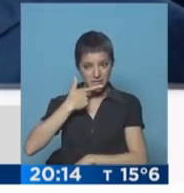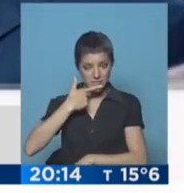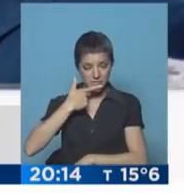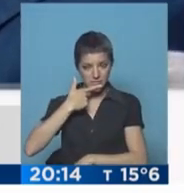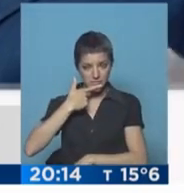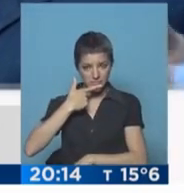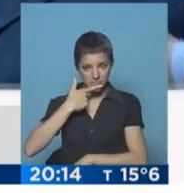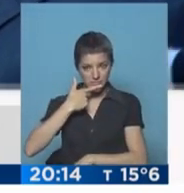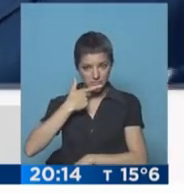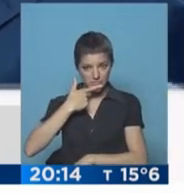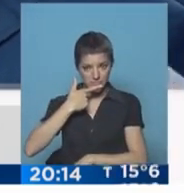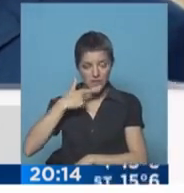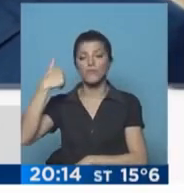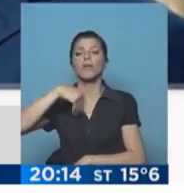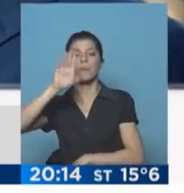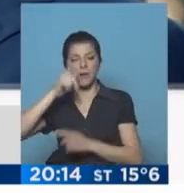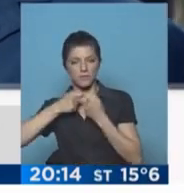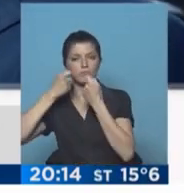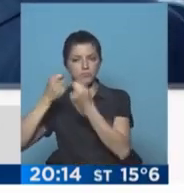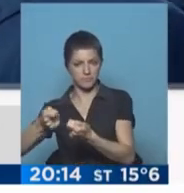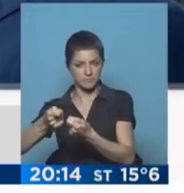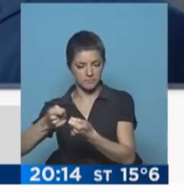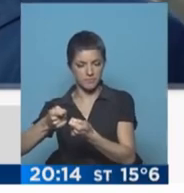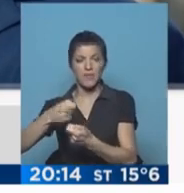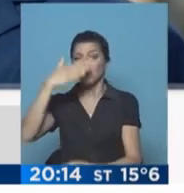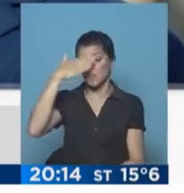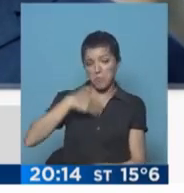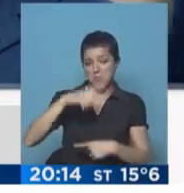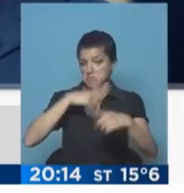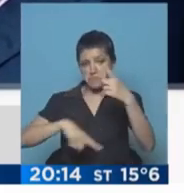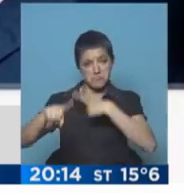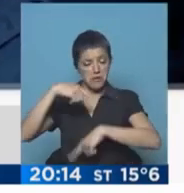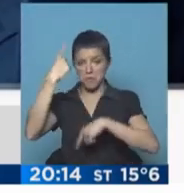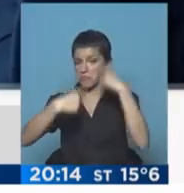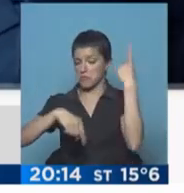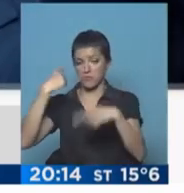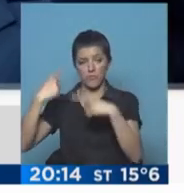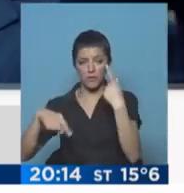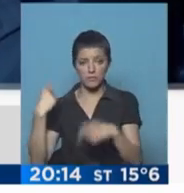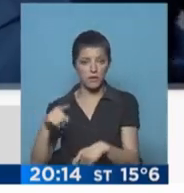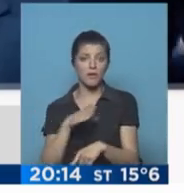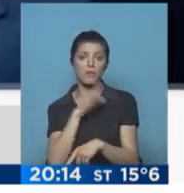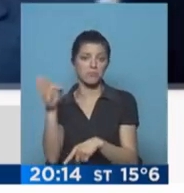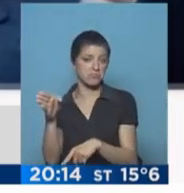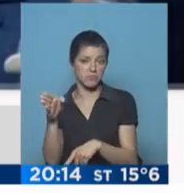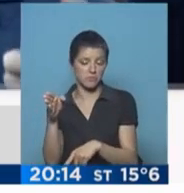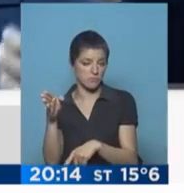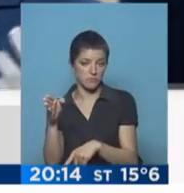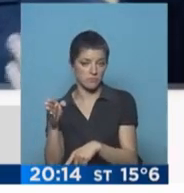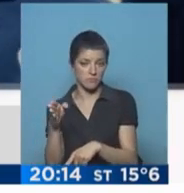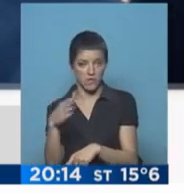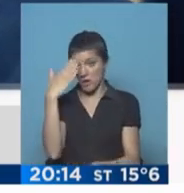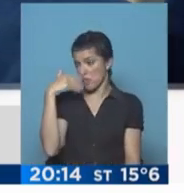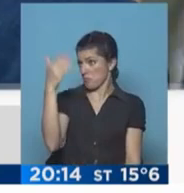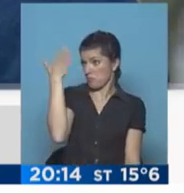que acompañó más esta iniciativa, y después dirigentes que han sido, han pasado la fama